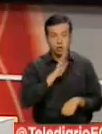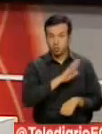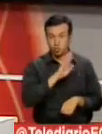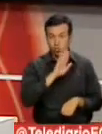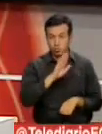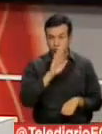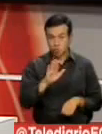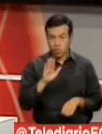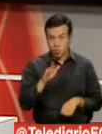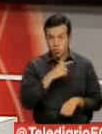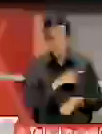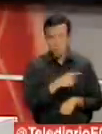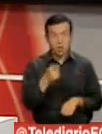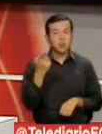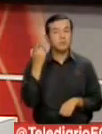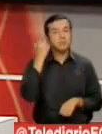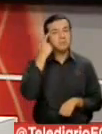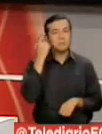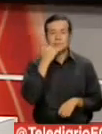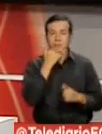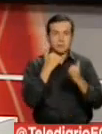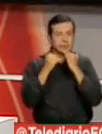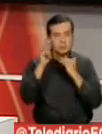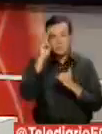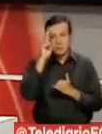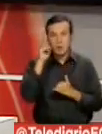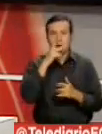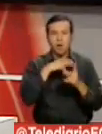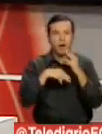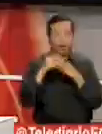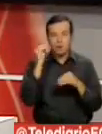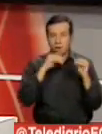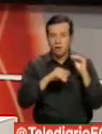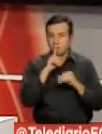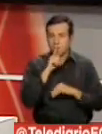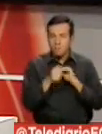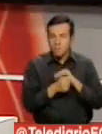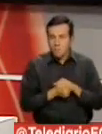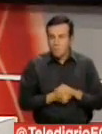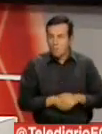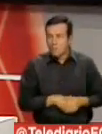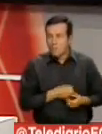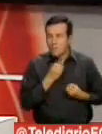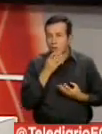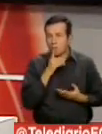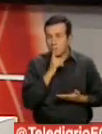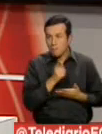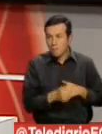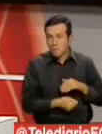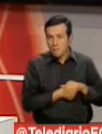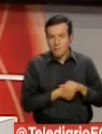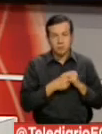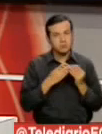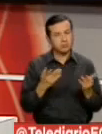de lo que ella considera una manipulación y un ocultamiento de la verdad en este